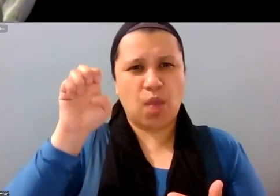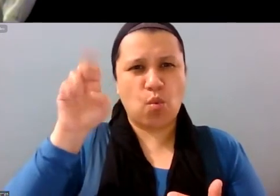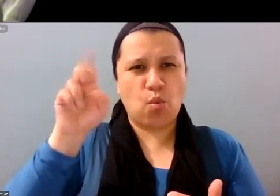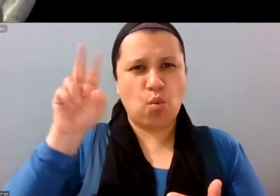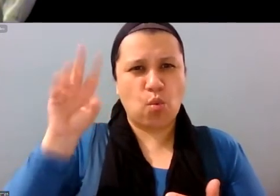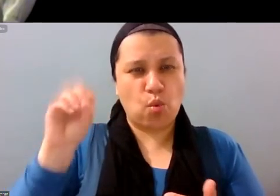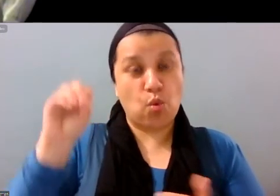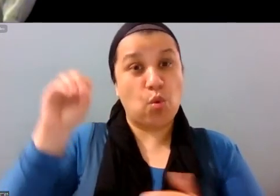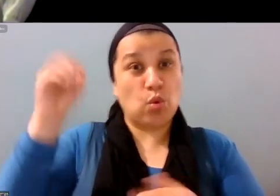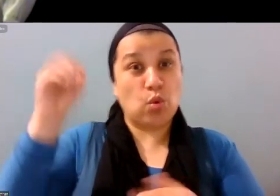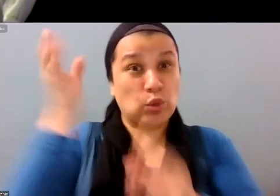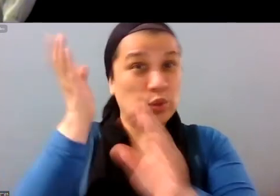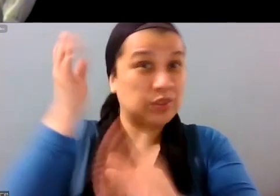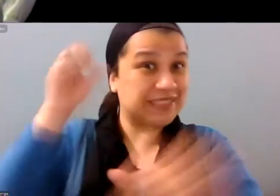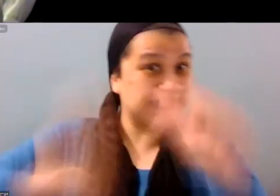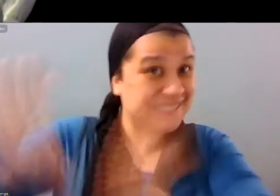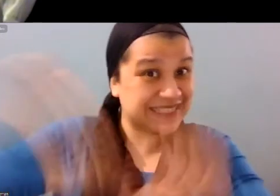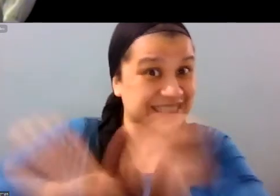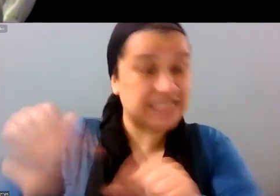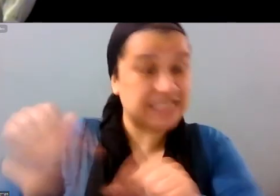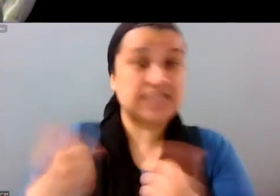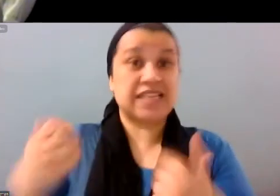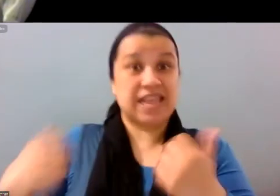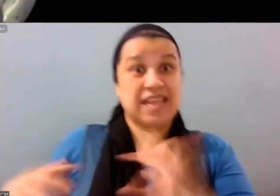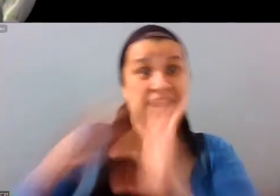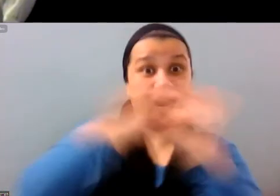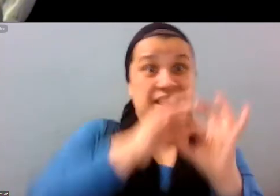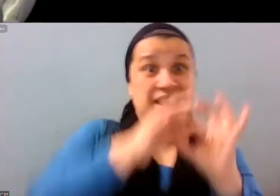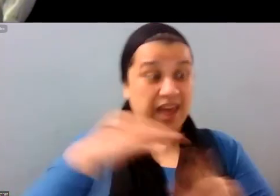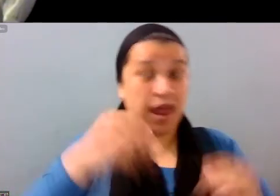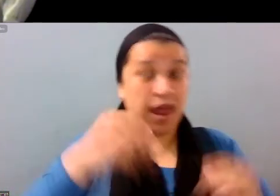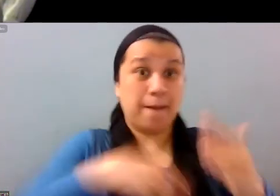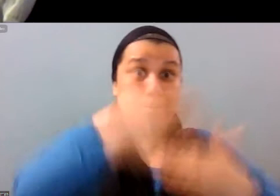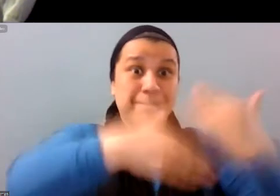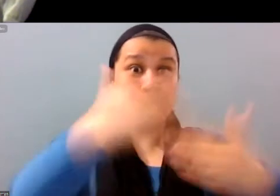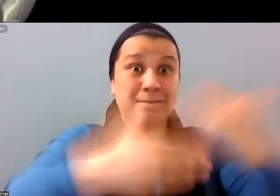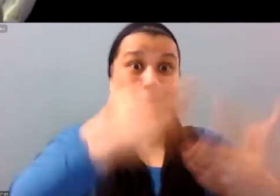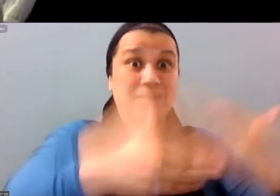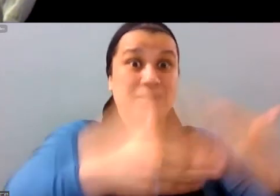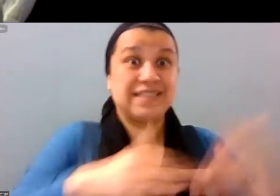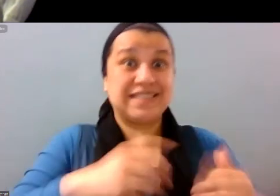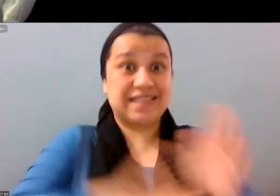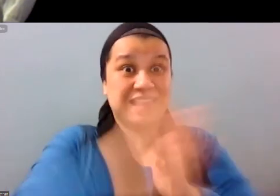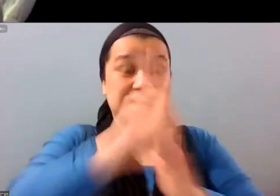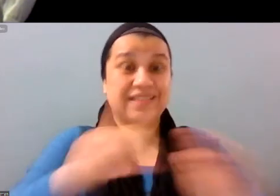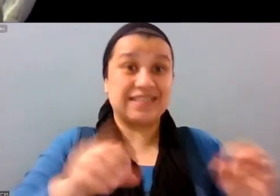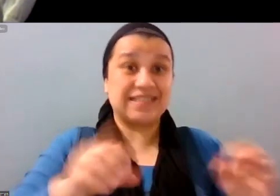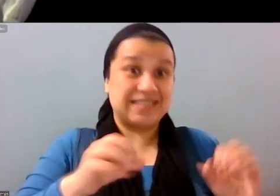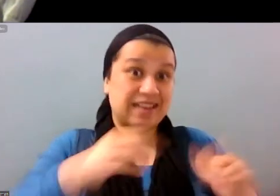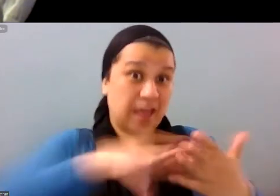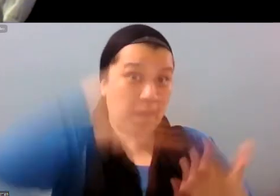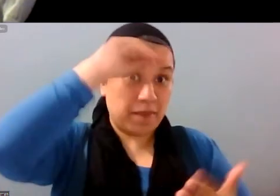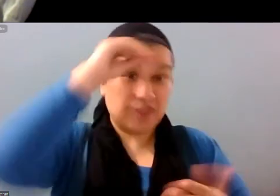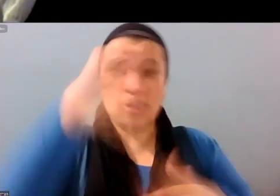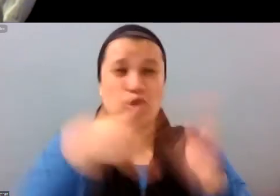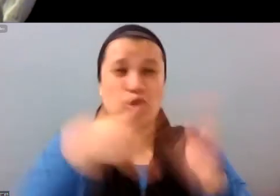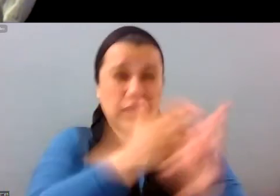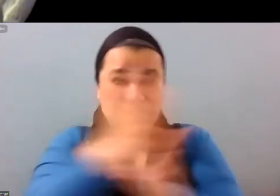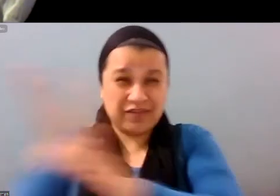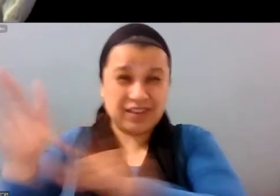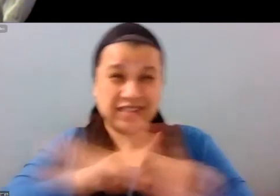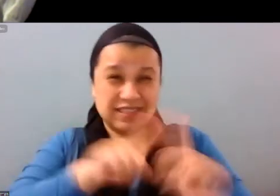al desarrollo del proceso de aprendizaje en todas las asignaturas y todas las áreas curriculares que se estudian en la universidad estatal a distancia